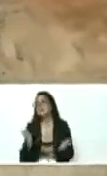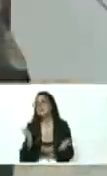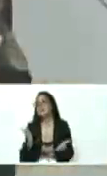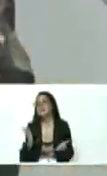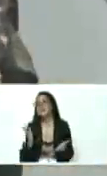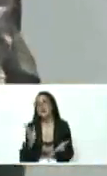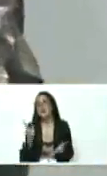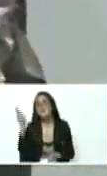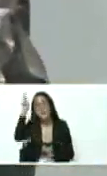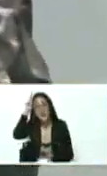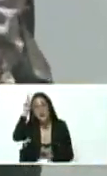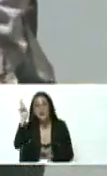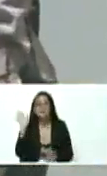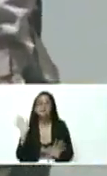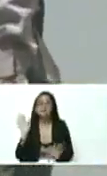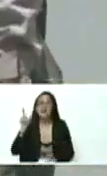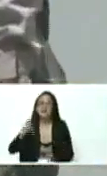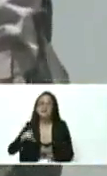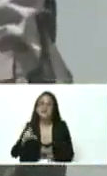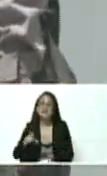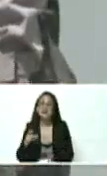hasta el Perú necesita